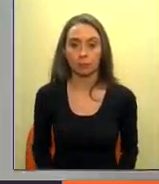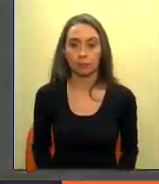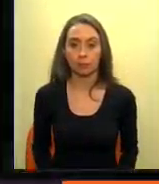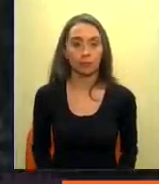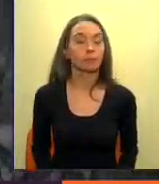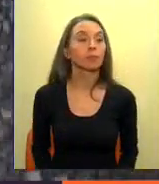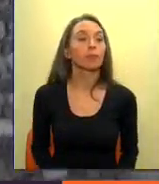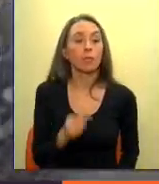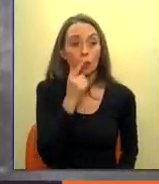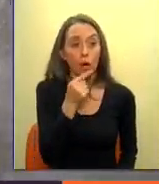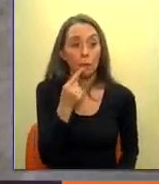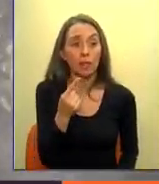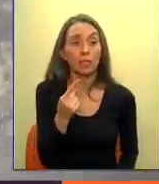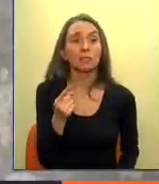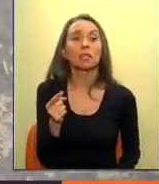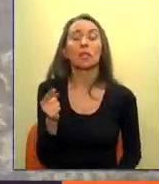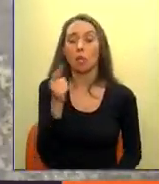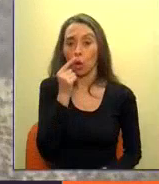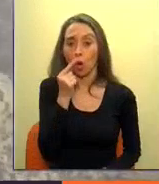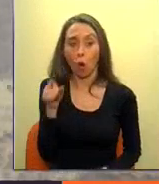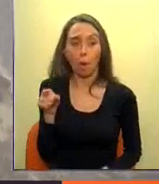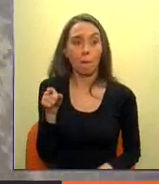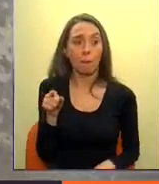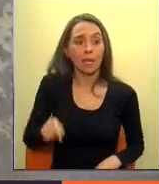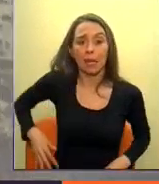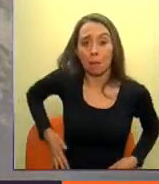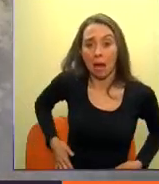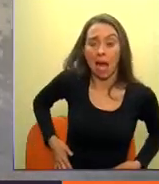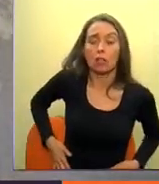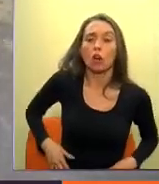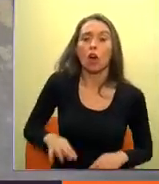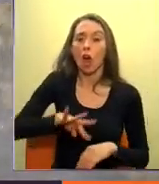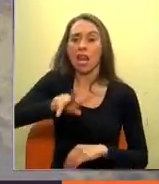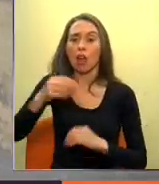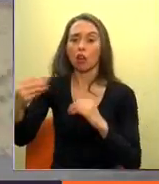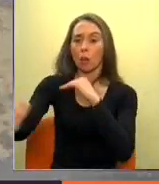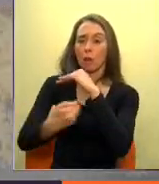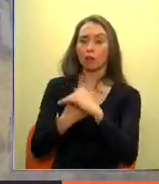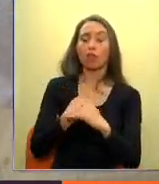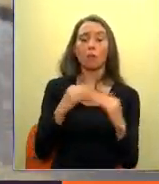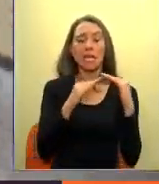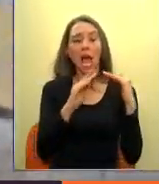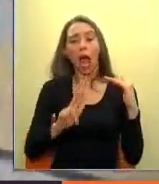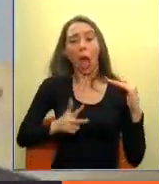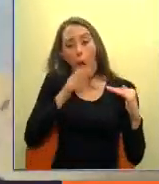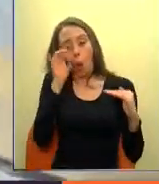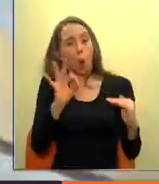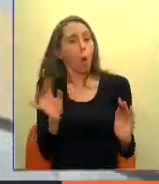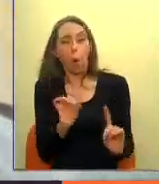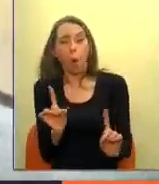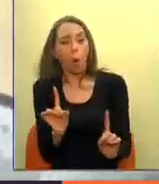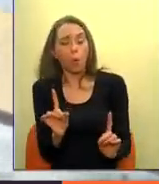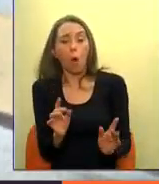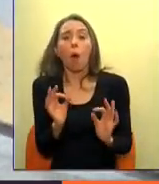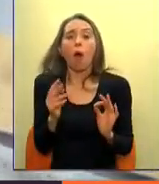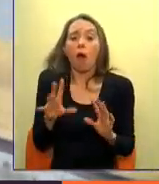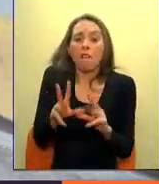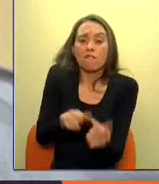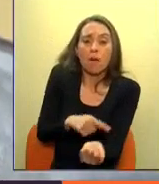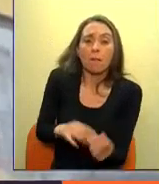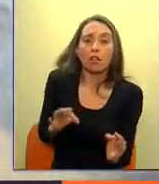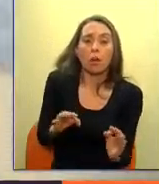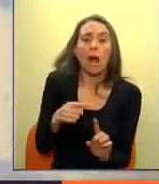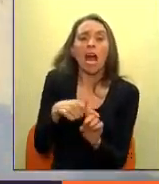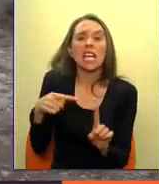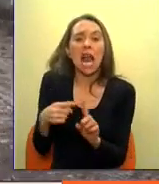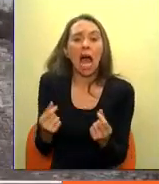es la forma en que entraron como le digo no tengo nada de valor en la casa nada de lujo como una familia normal clase media